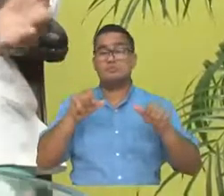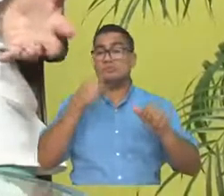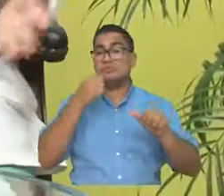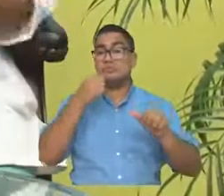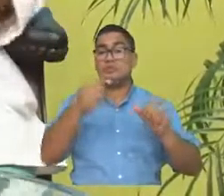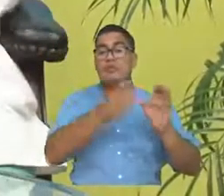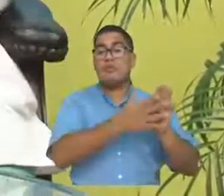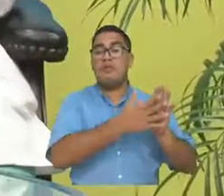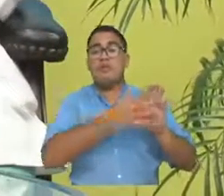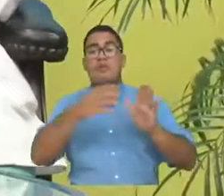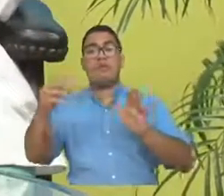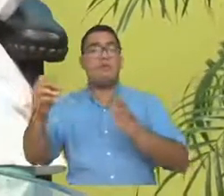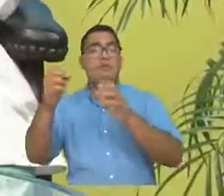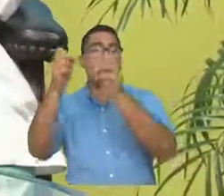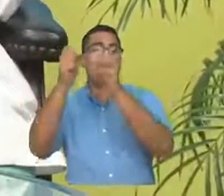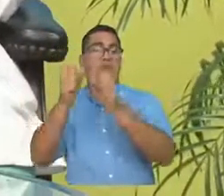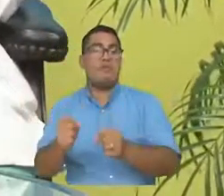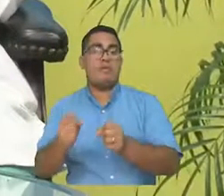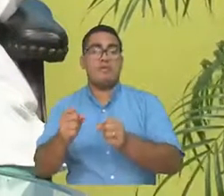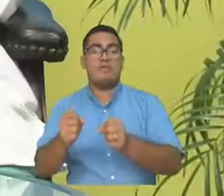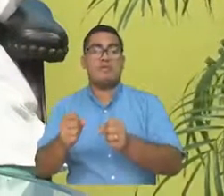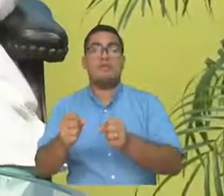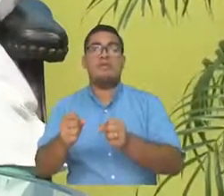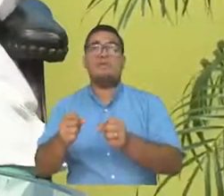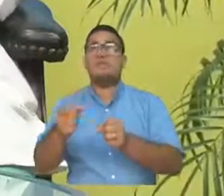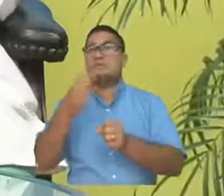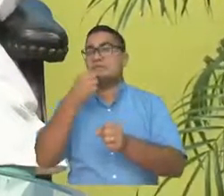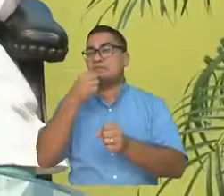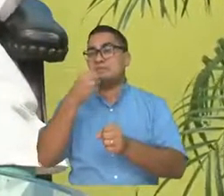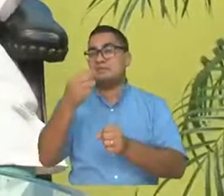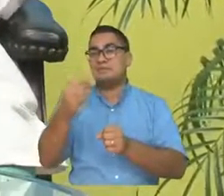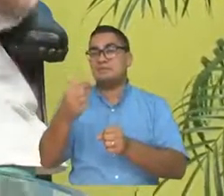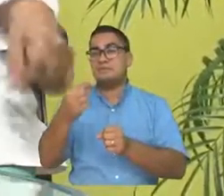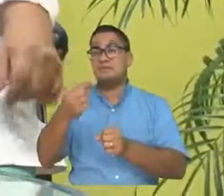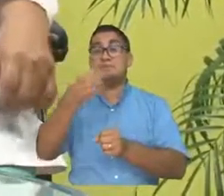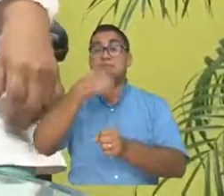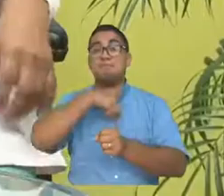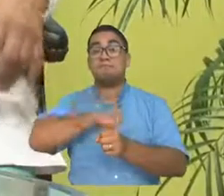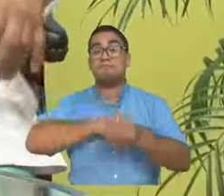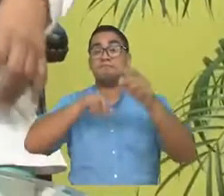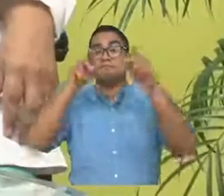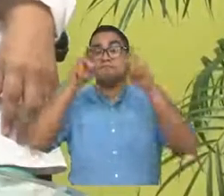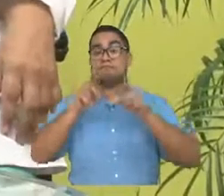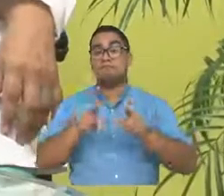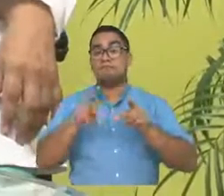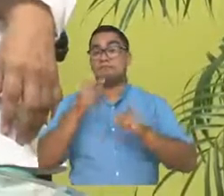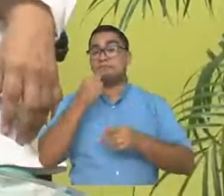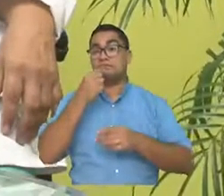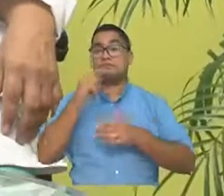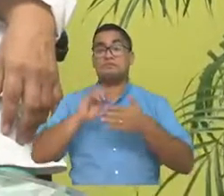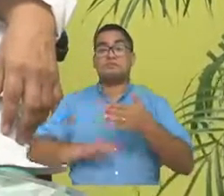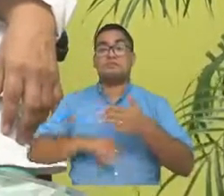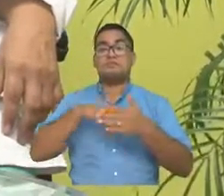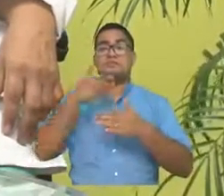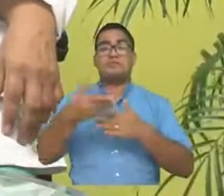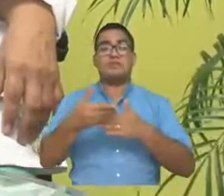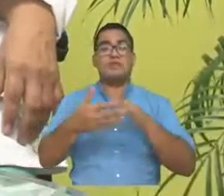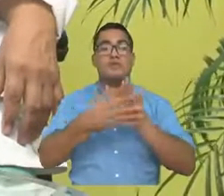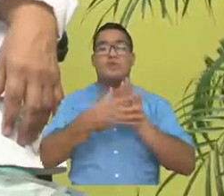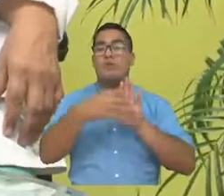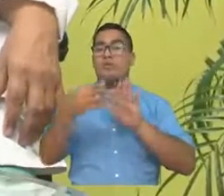Da problemas de gripe en los animales. Puede ser en aves, puede ser en animales